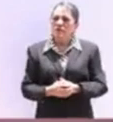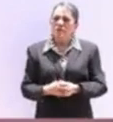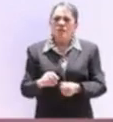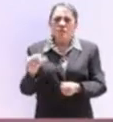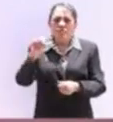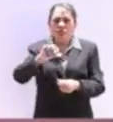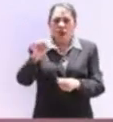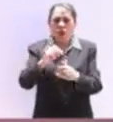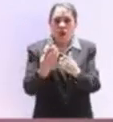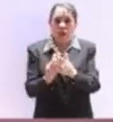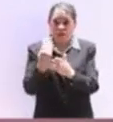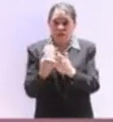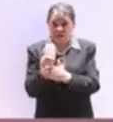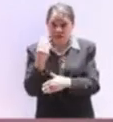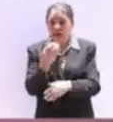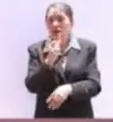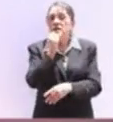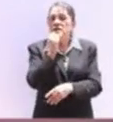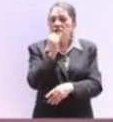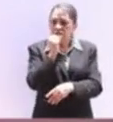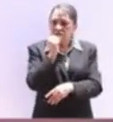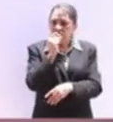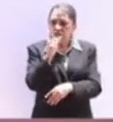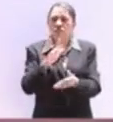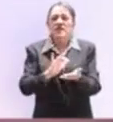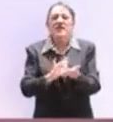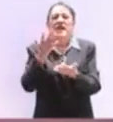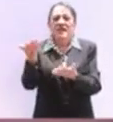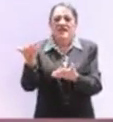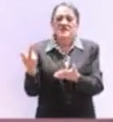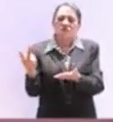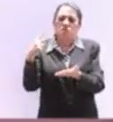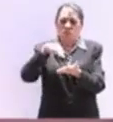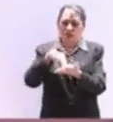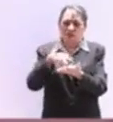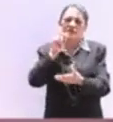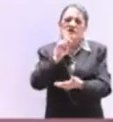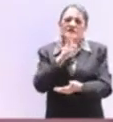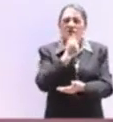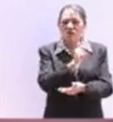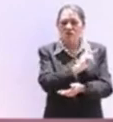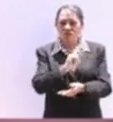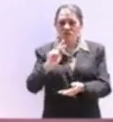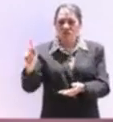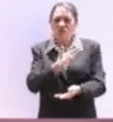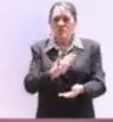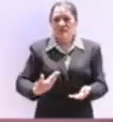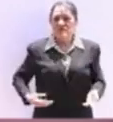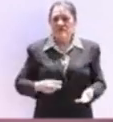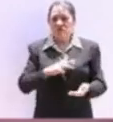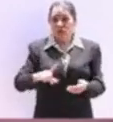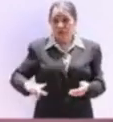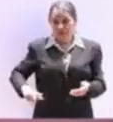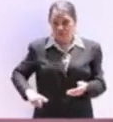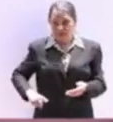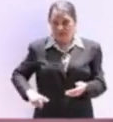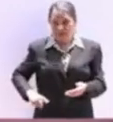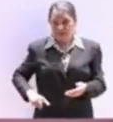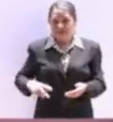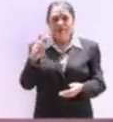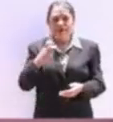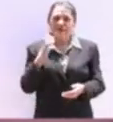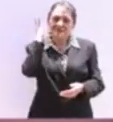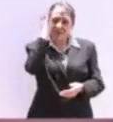mañana. Y también agradecemos la presencia de las y los presidentes municipales de este